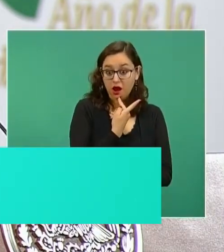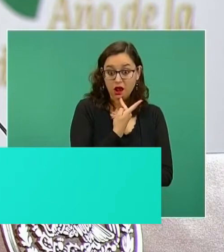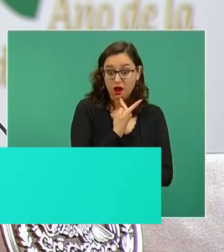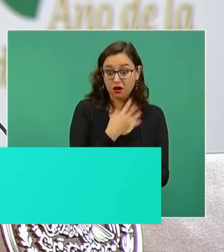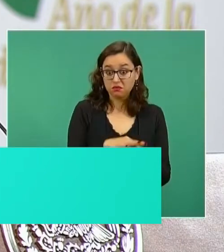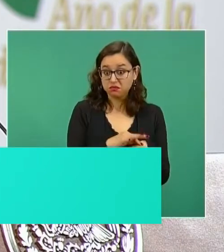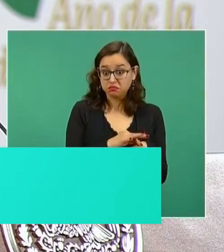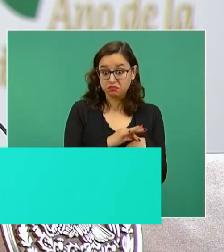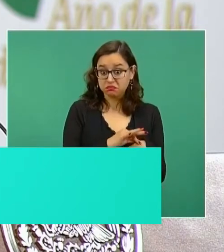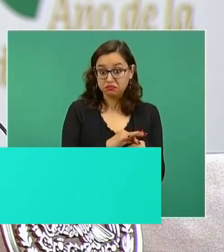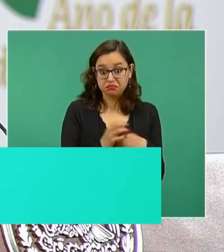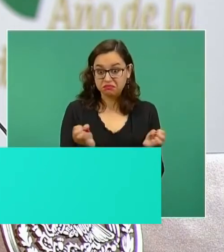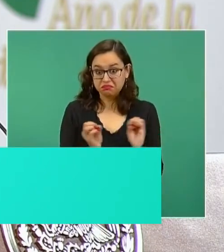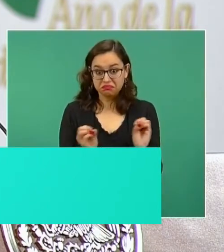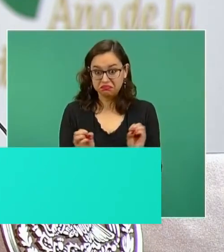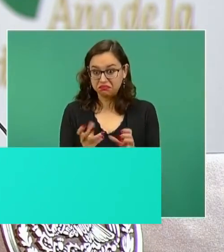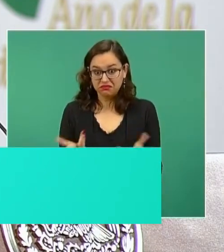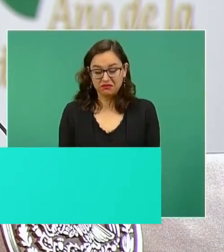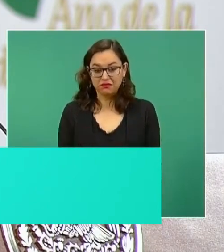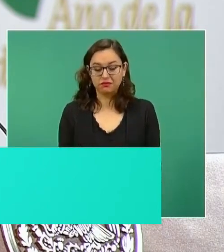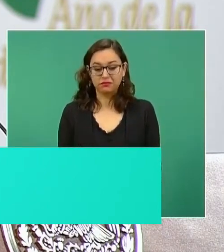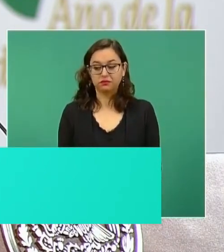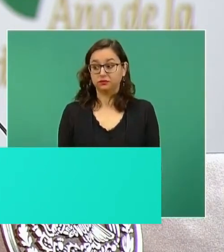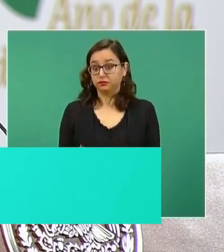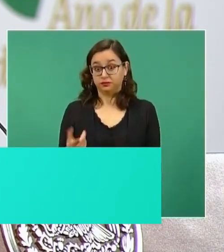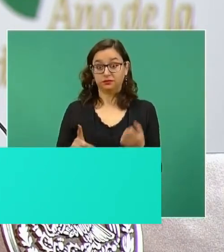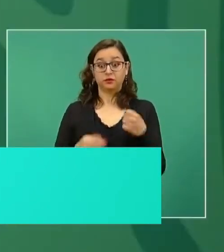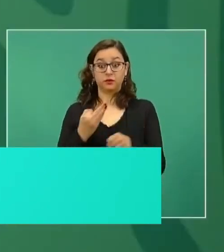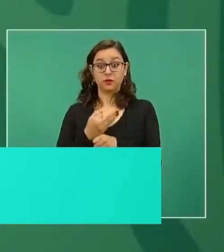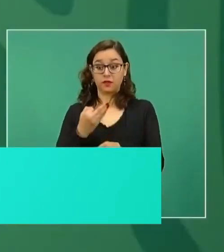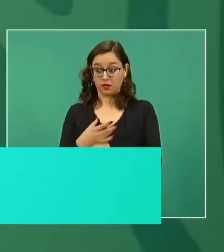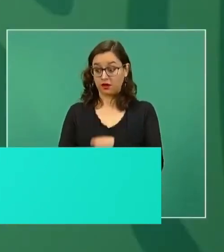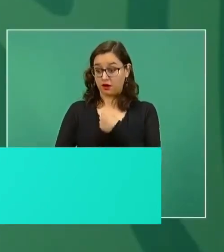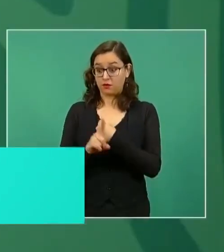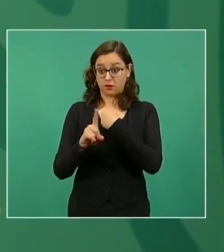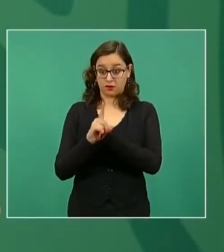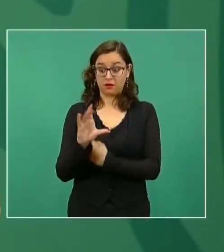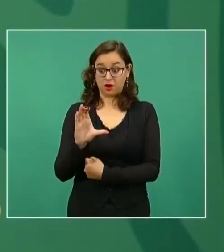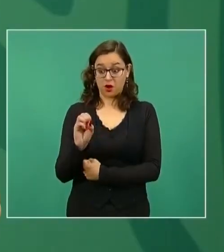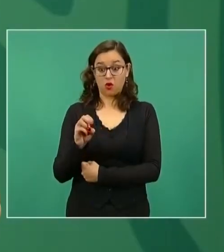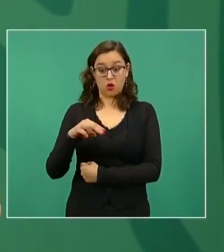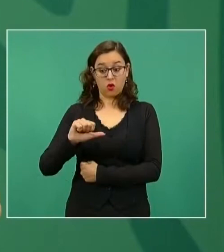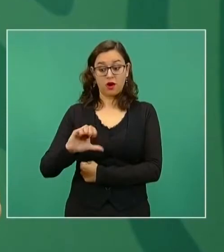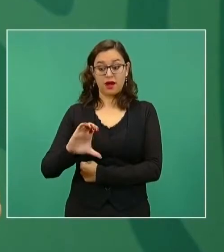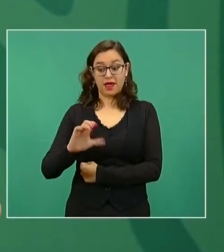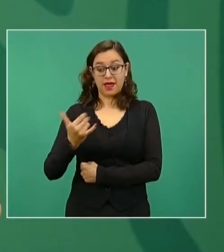CONACYT, tenían una asociación civil,